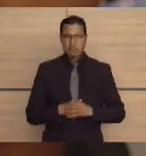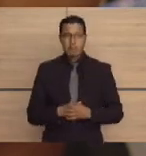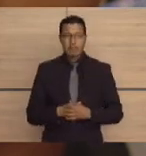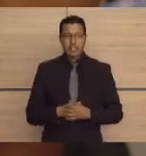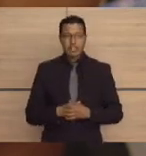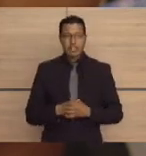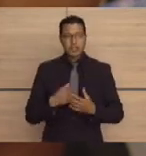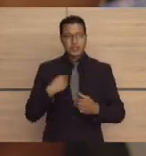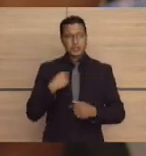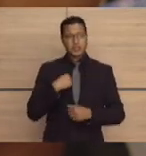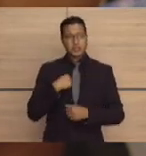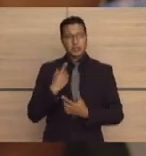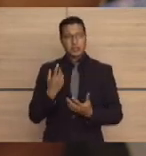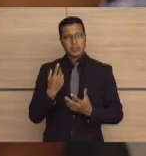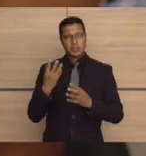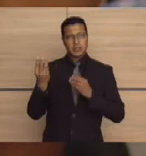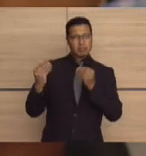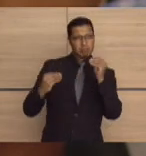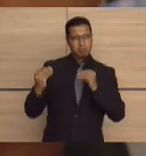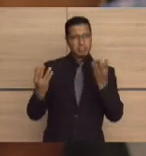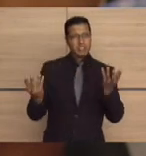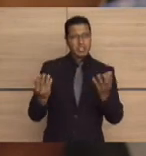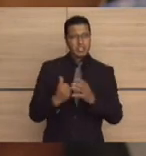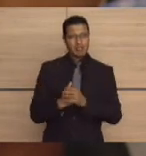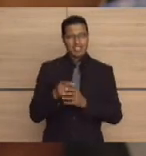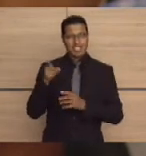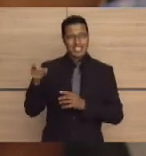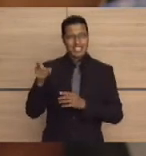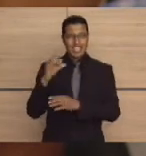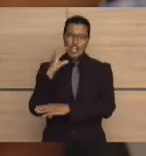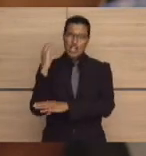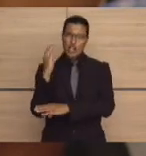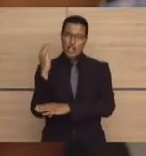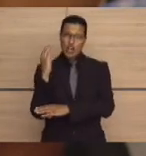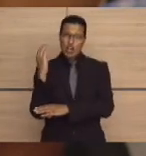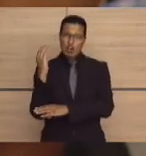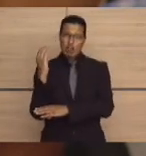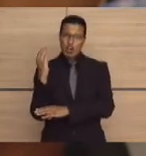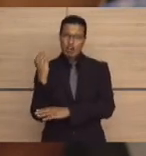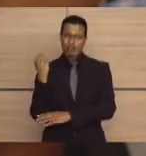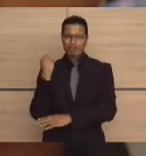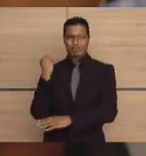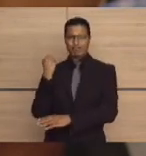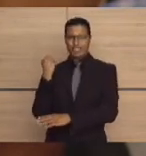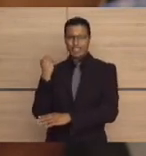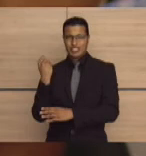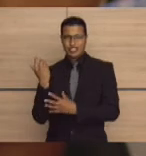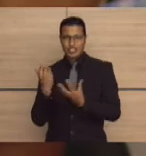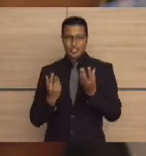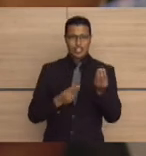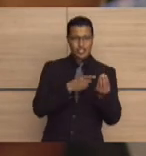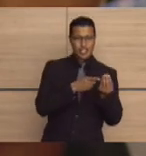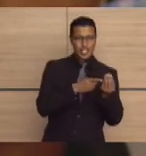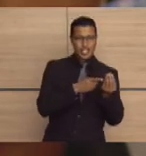que yo la llamaría la contraposición entre la Colombia milenaria y el país de los